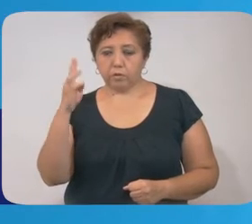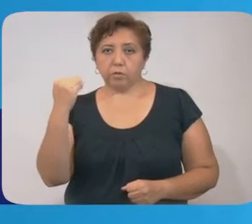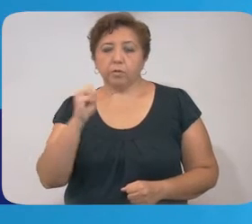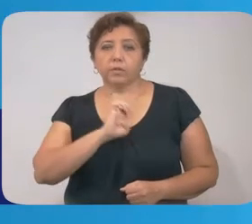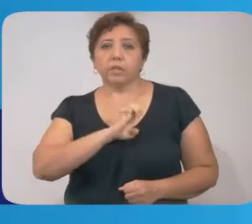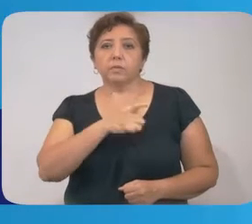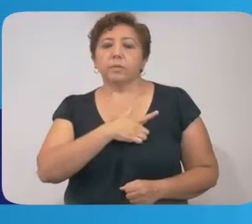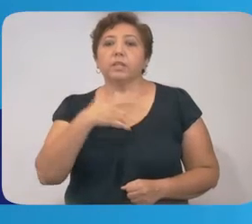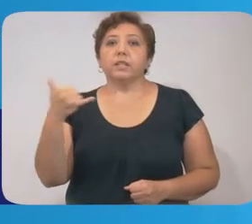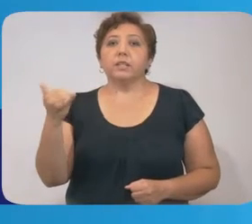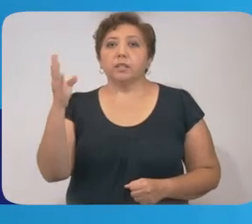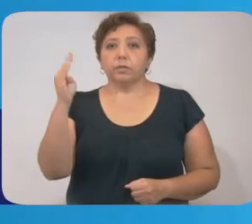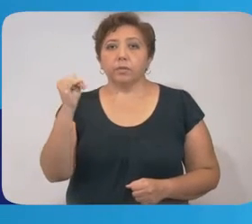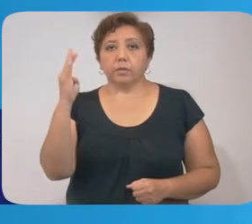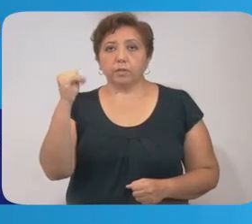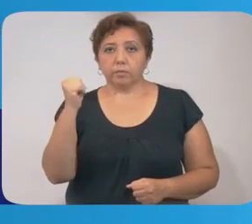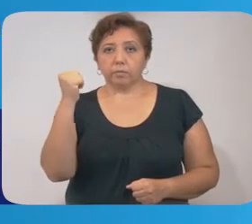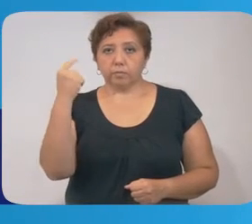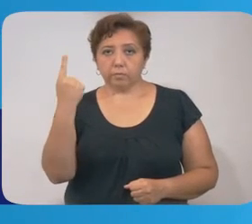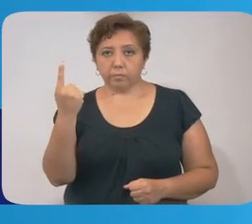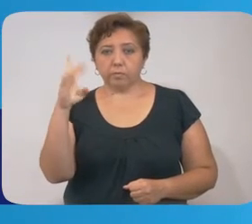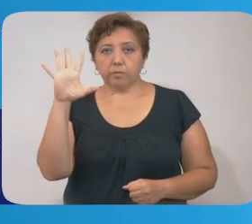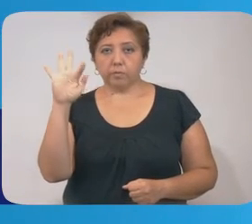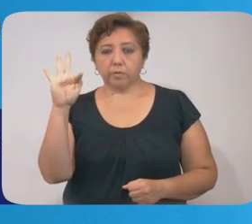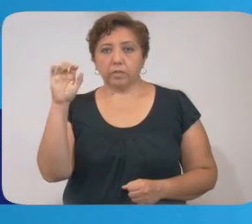9992-008489 en español y